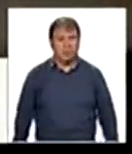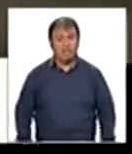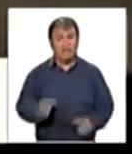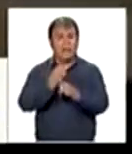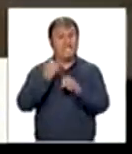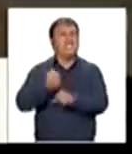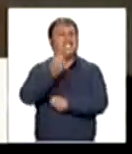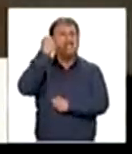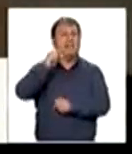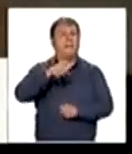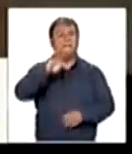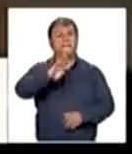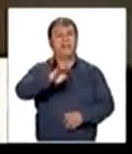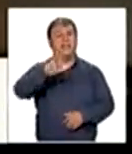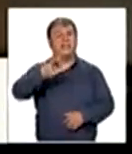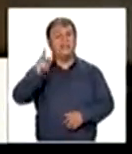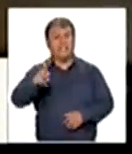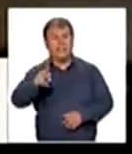custer ganadora de placa